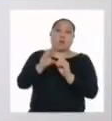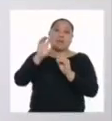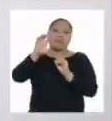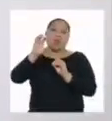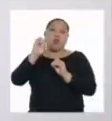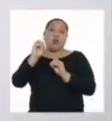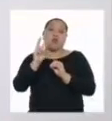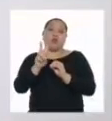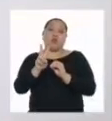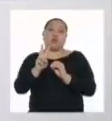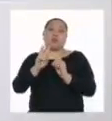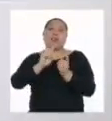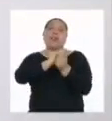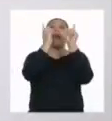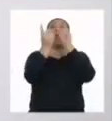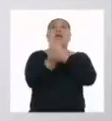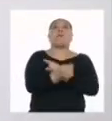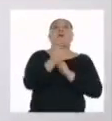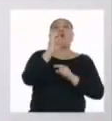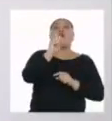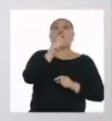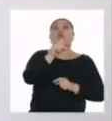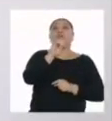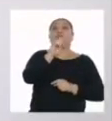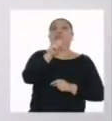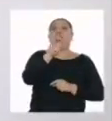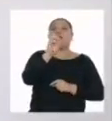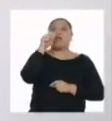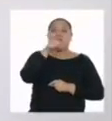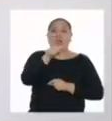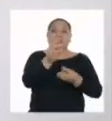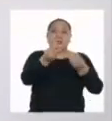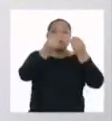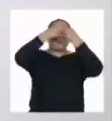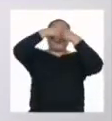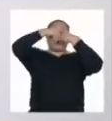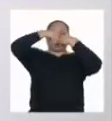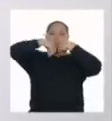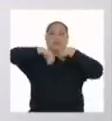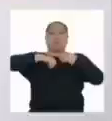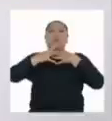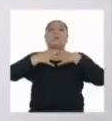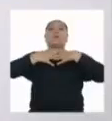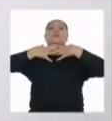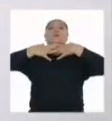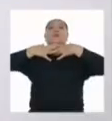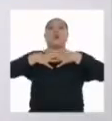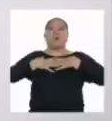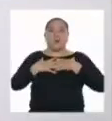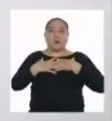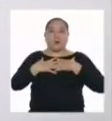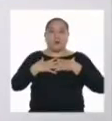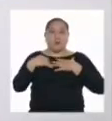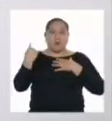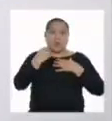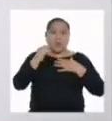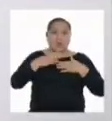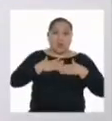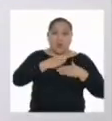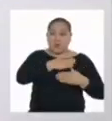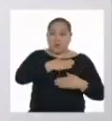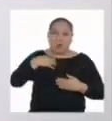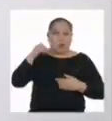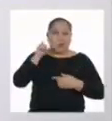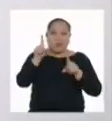es fundamental para nuestras vidas, ya que es necesario para la respiración. No solo la pulmonar, sino también